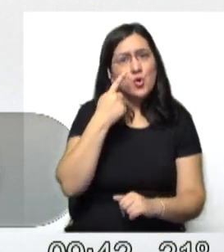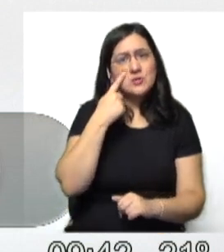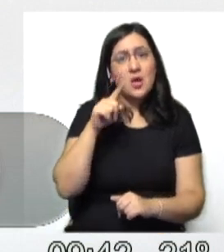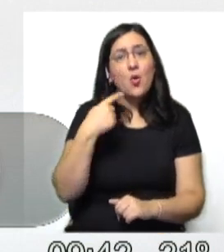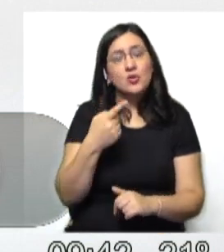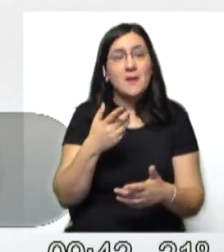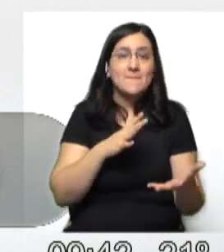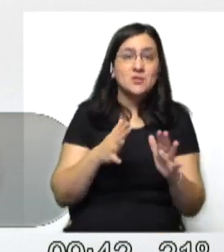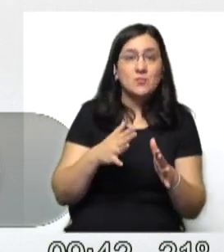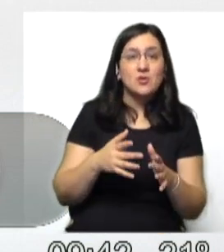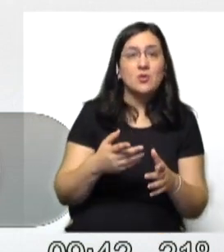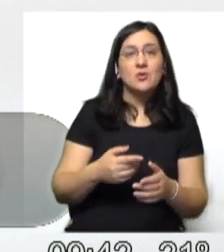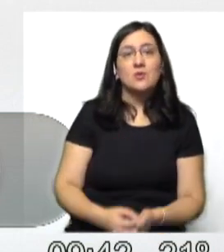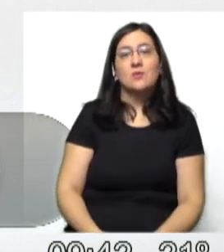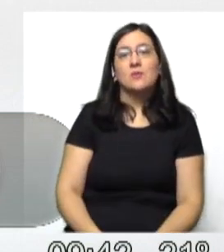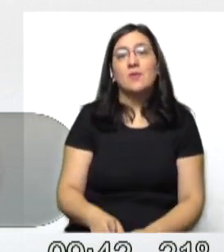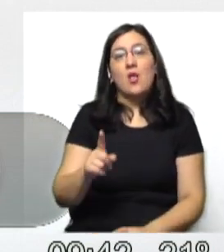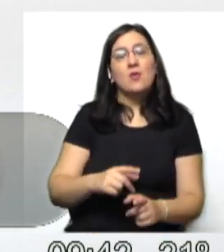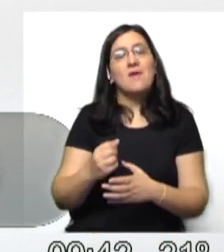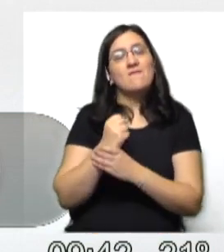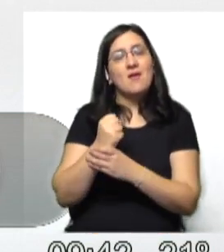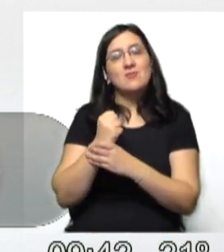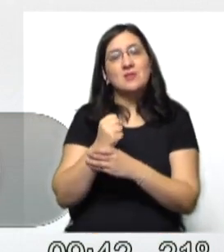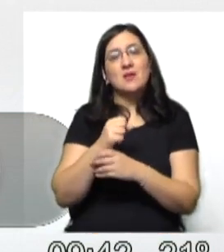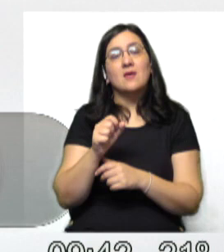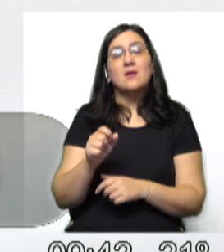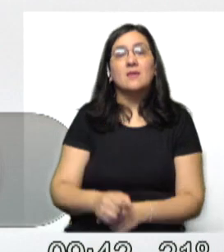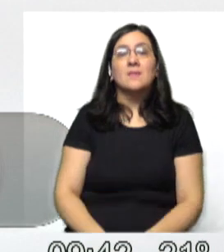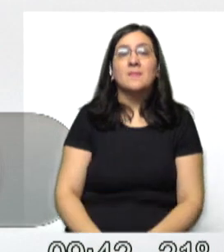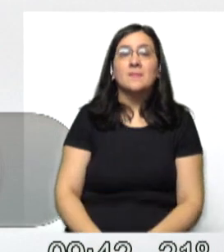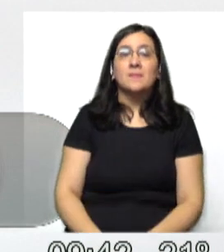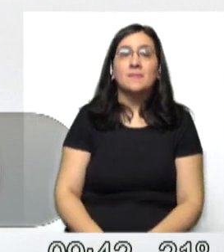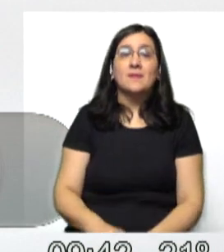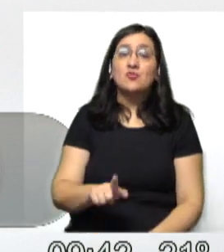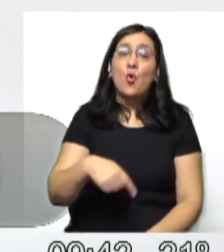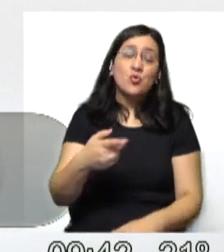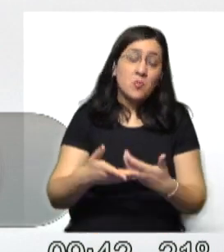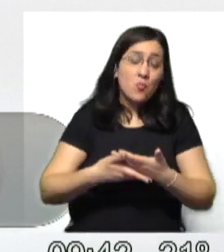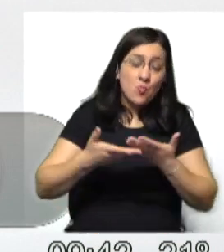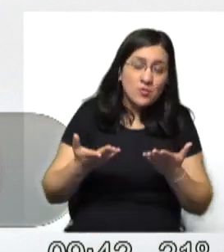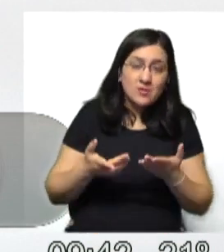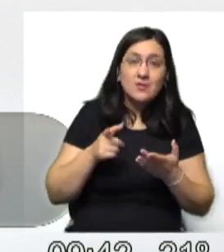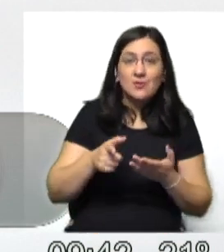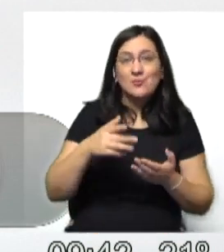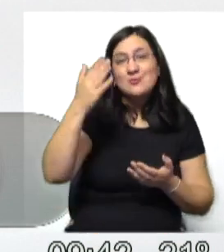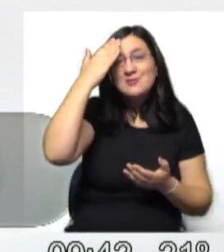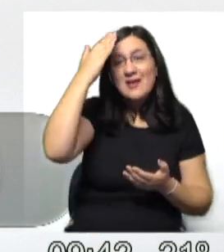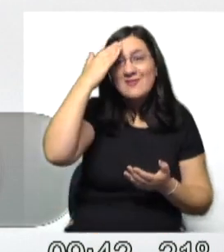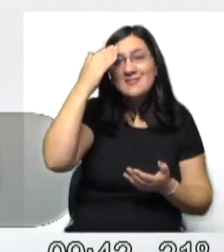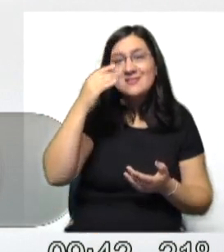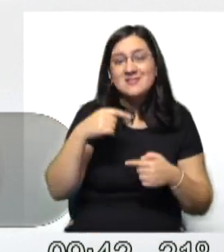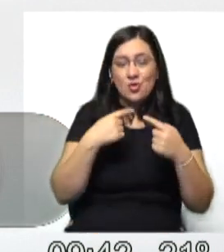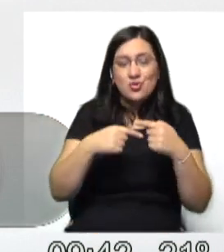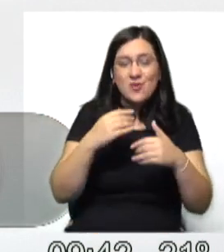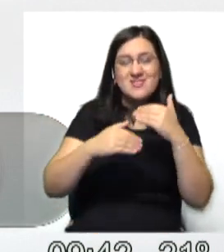conocidas Pero algunas más este renombradas otras menos renombradas pero gente que ha construido la historia y es como otra muestra de esa de eso que vos tenés no de de seguir